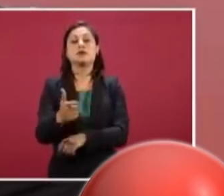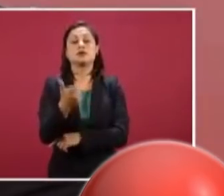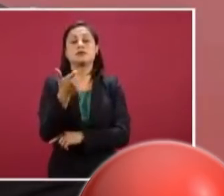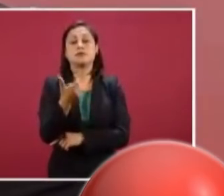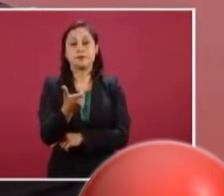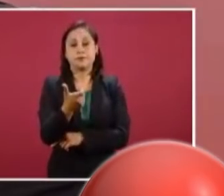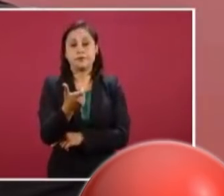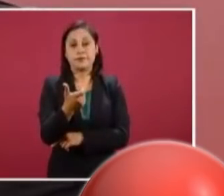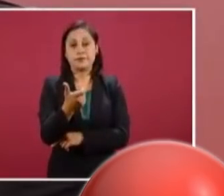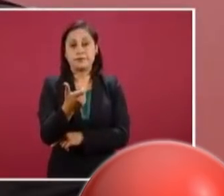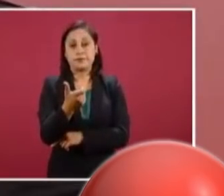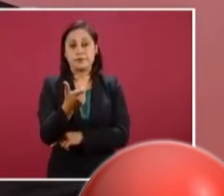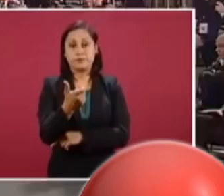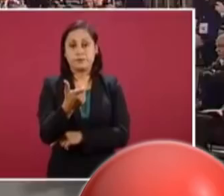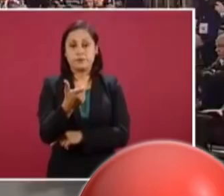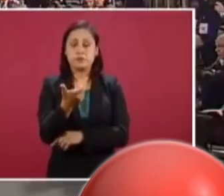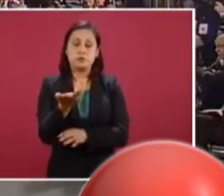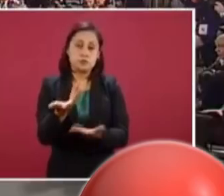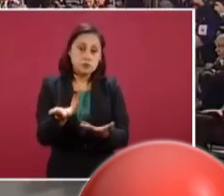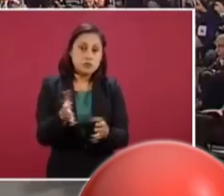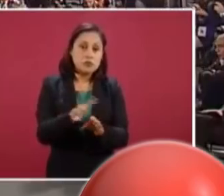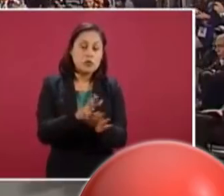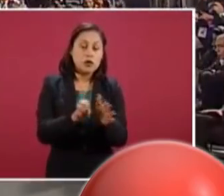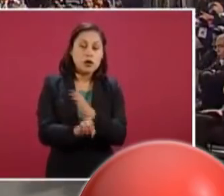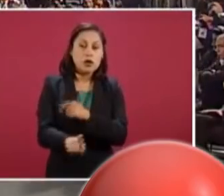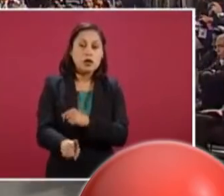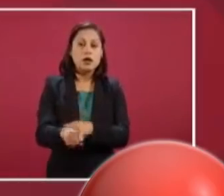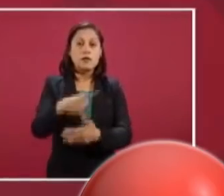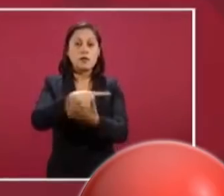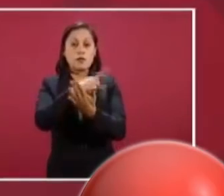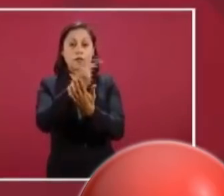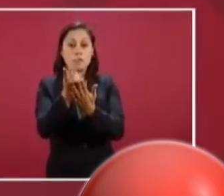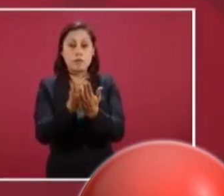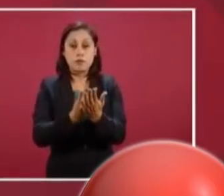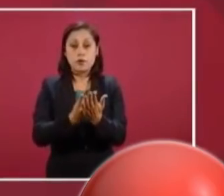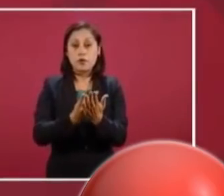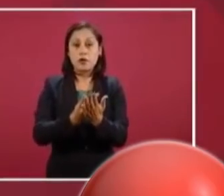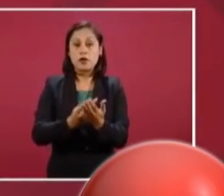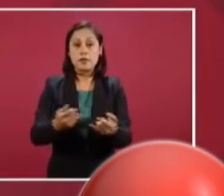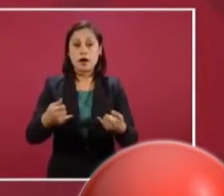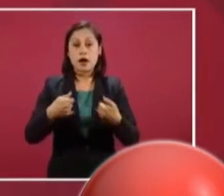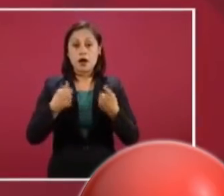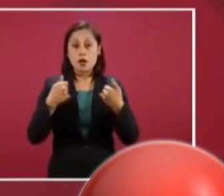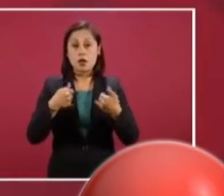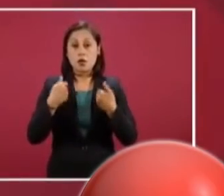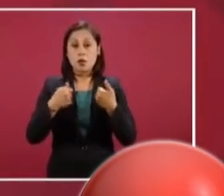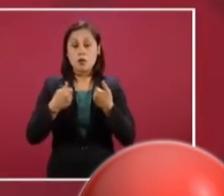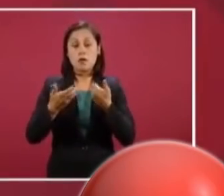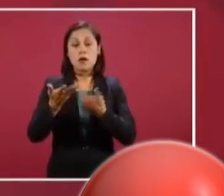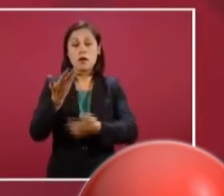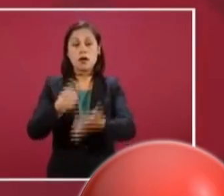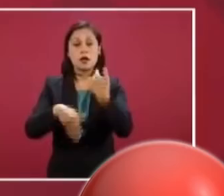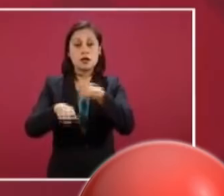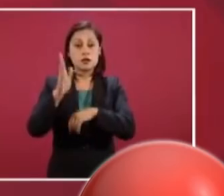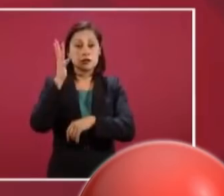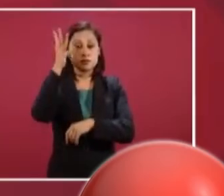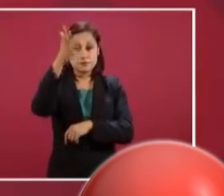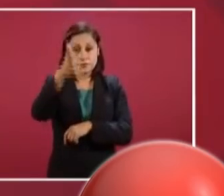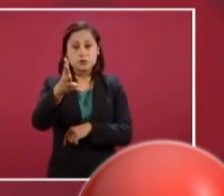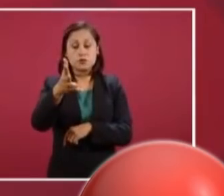Solo el programa Jóvenes Construyendo el Futuro, en el cual